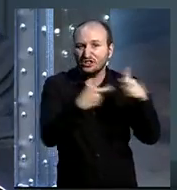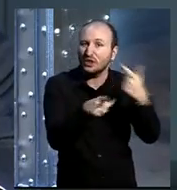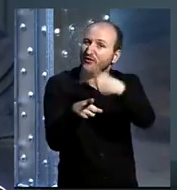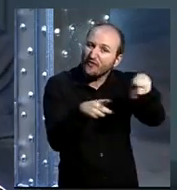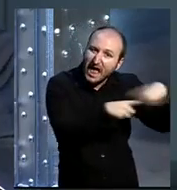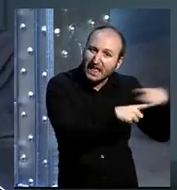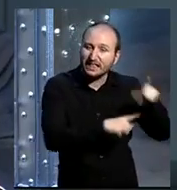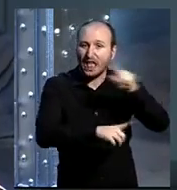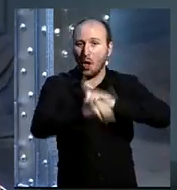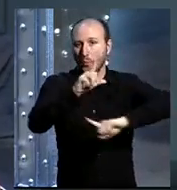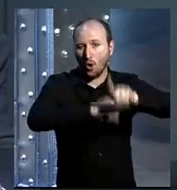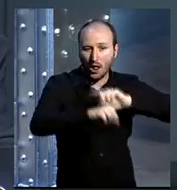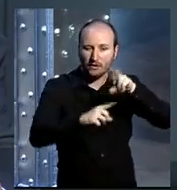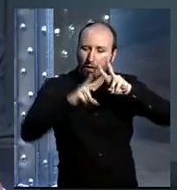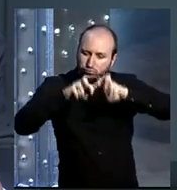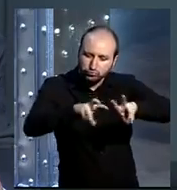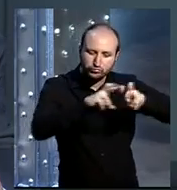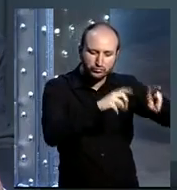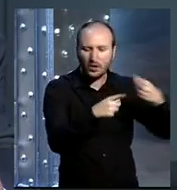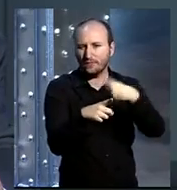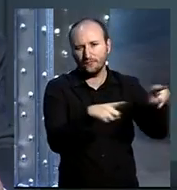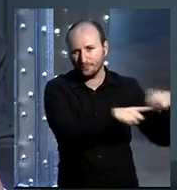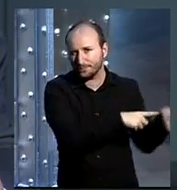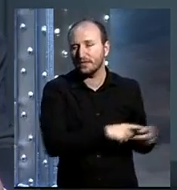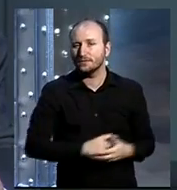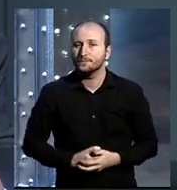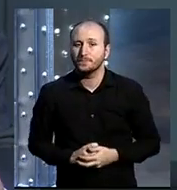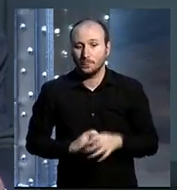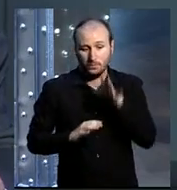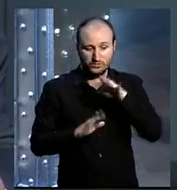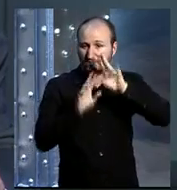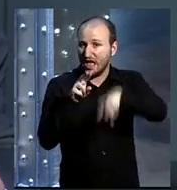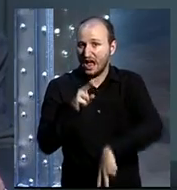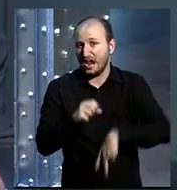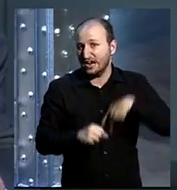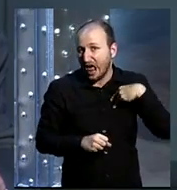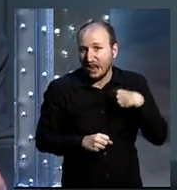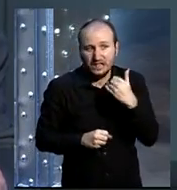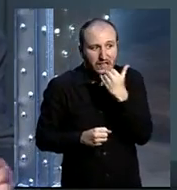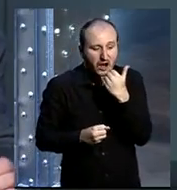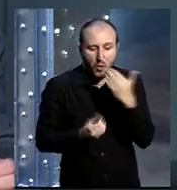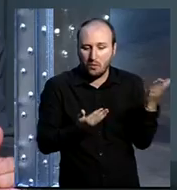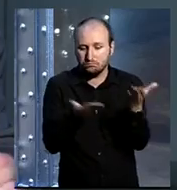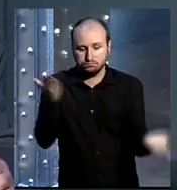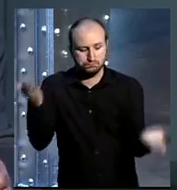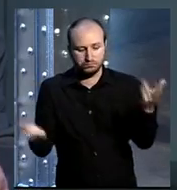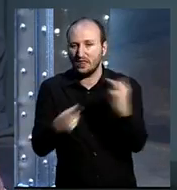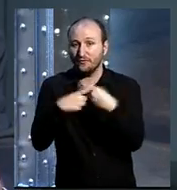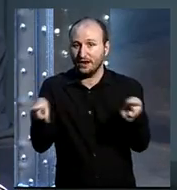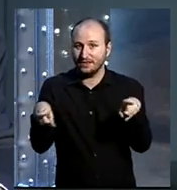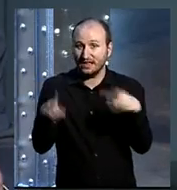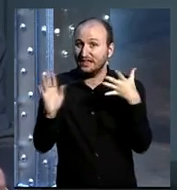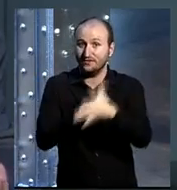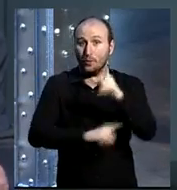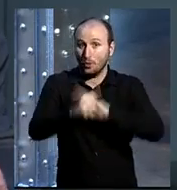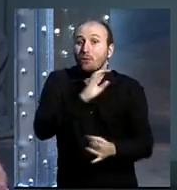analiza este problema, etcétera. Digamos que es una regulación, digamos, muy diferente, ¿no? Lo cual crea un problema. Y